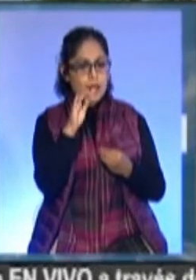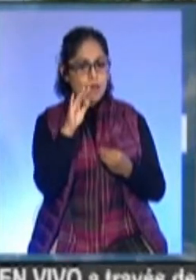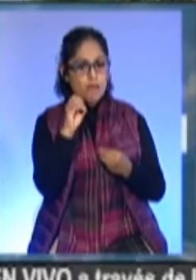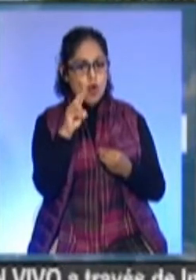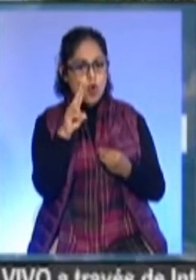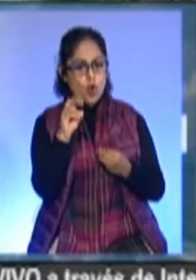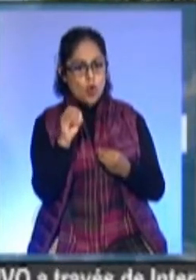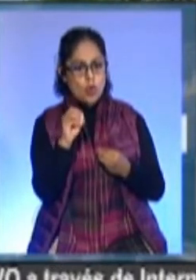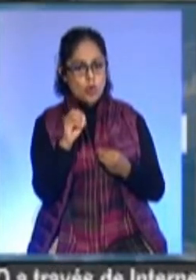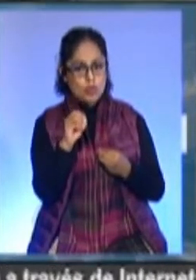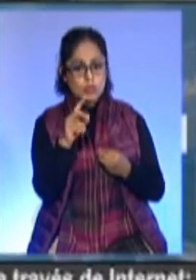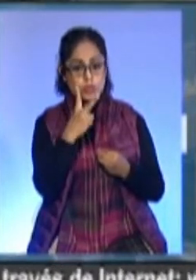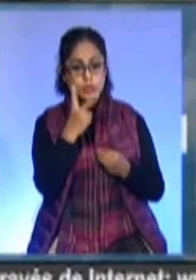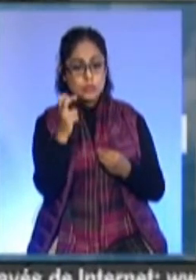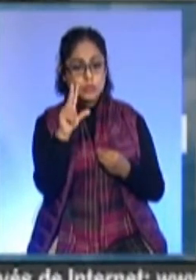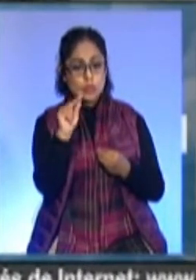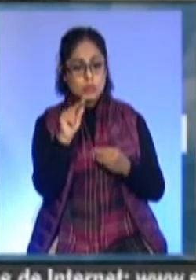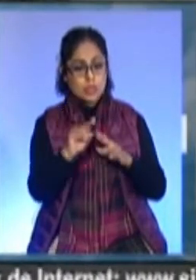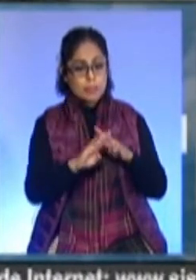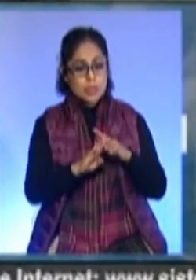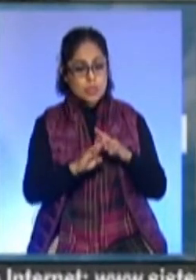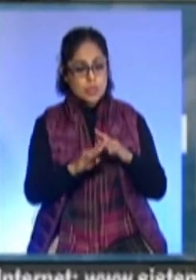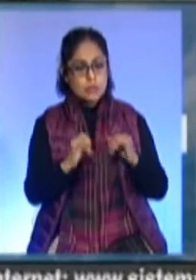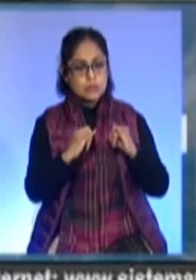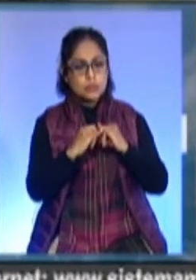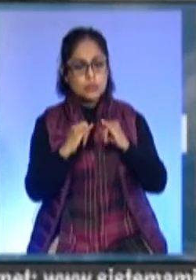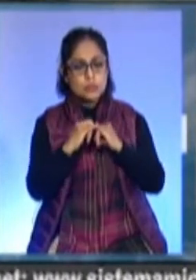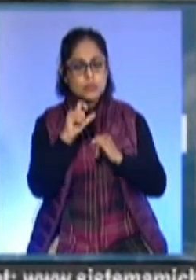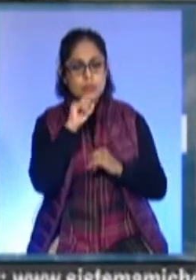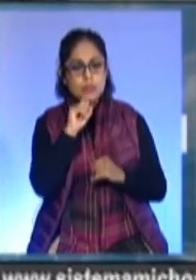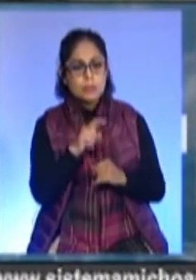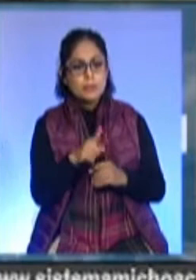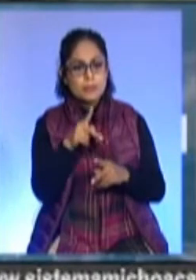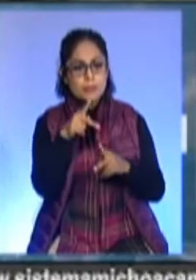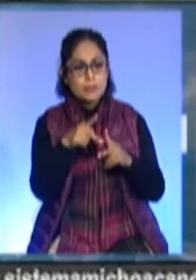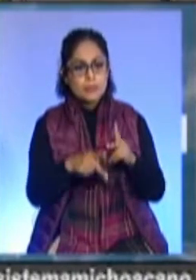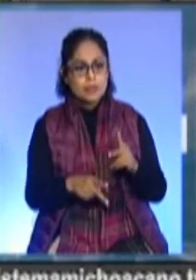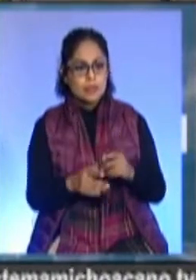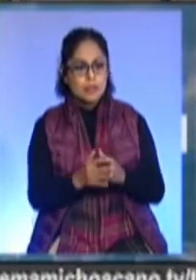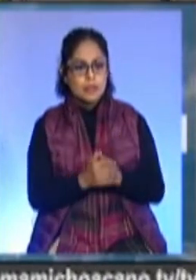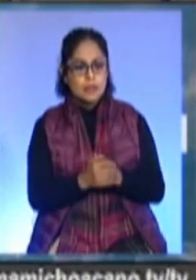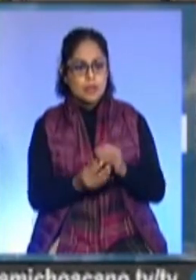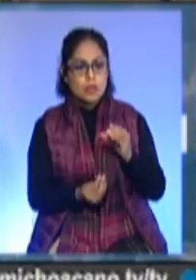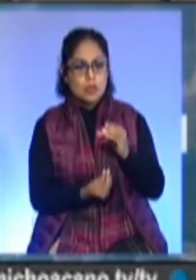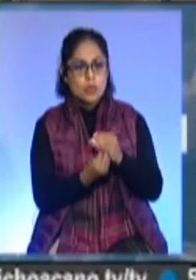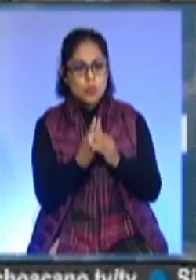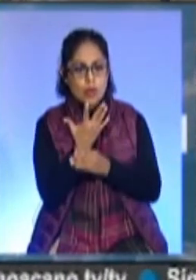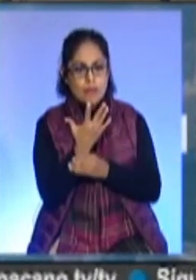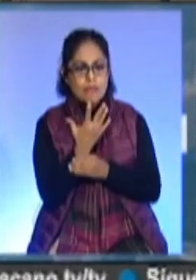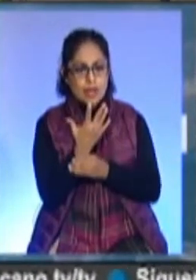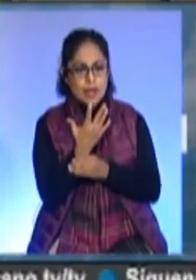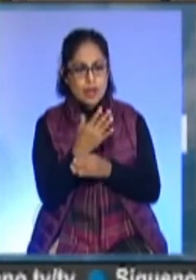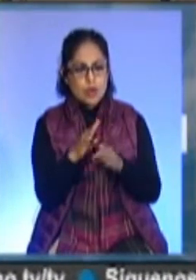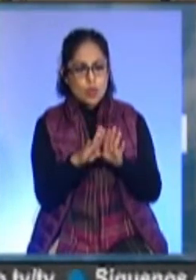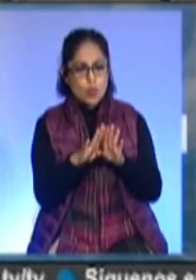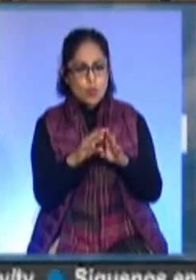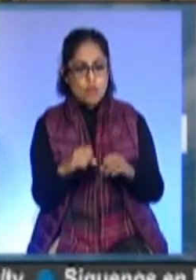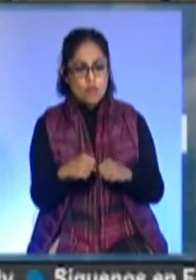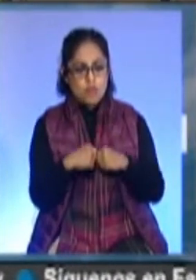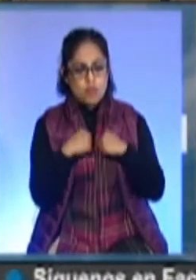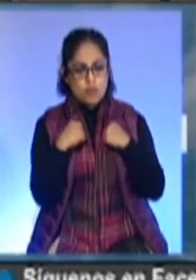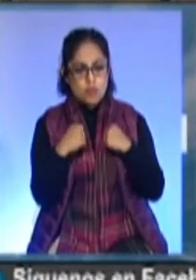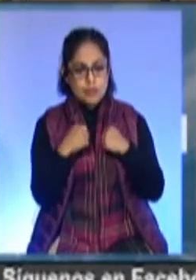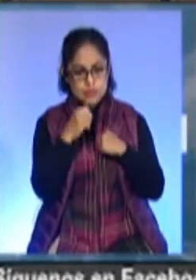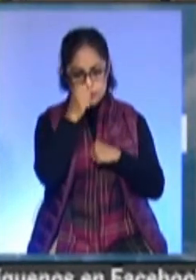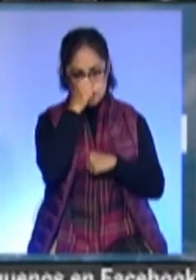280 migrantes y de algunas instituciones también que forman parte de esta nueva correlación de fuerzas que se requiere desde la